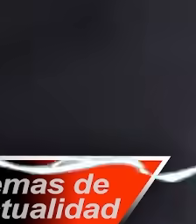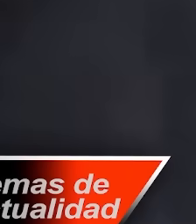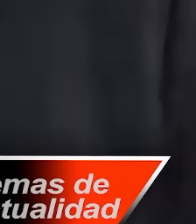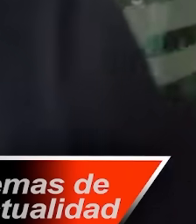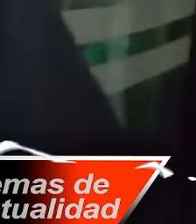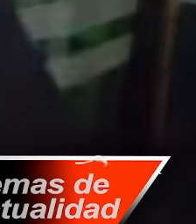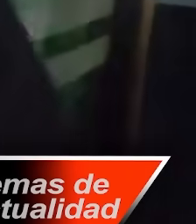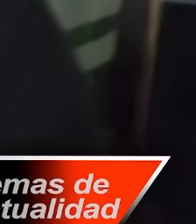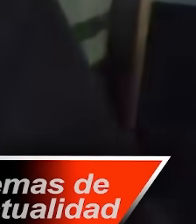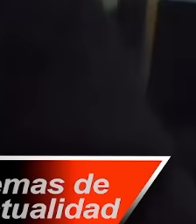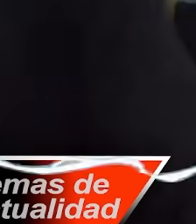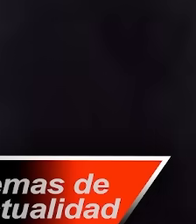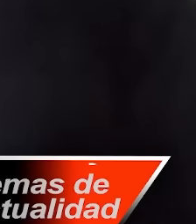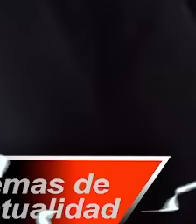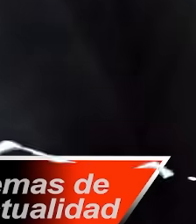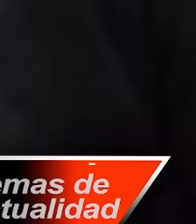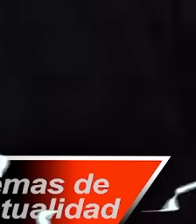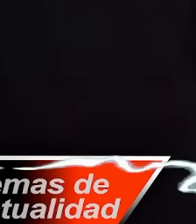Xochitl Gálvez no tiene